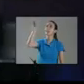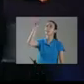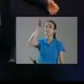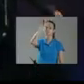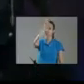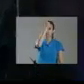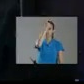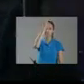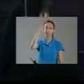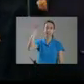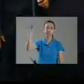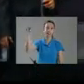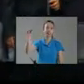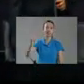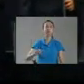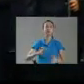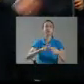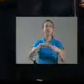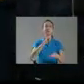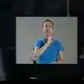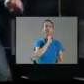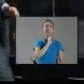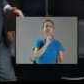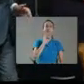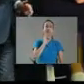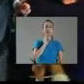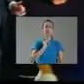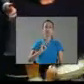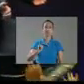Él es el Rey de